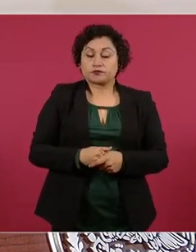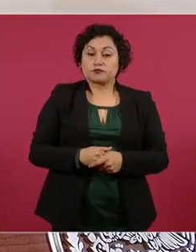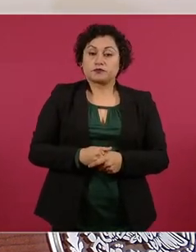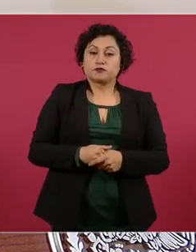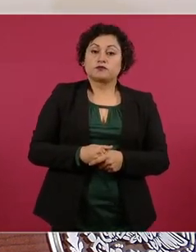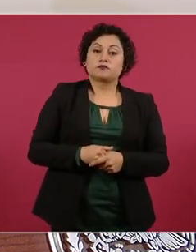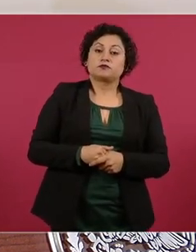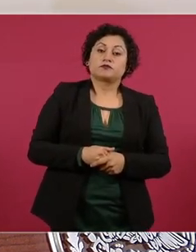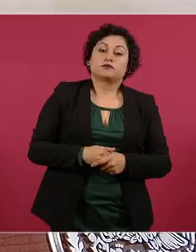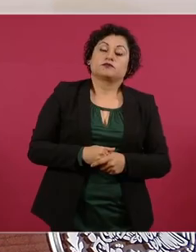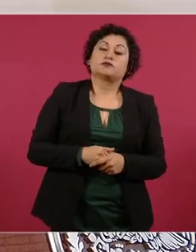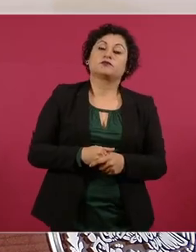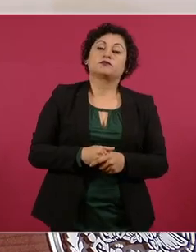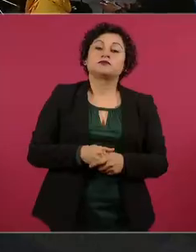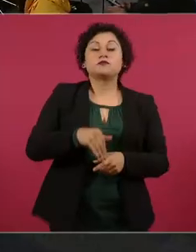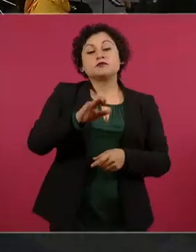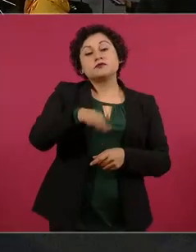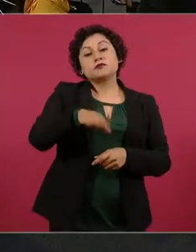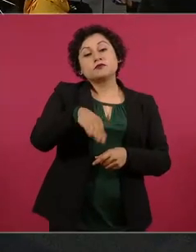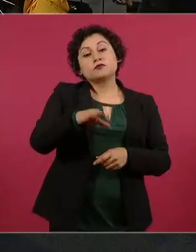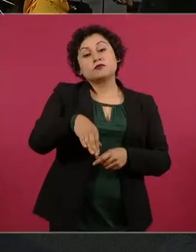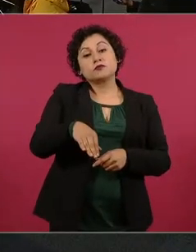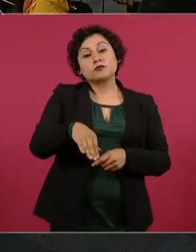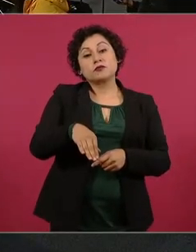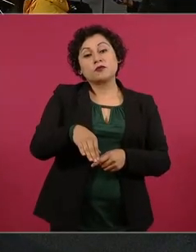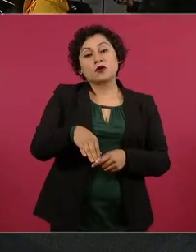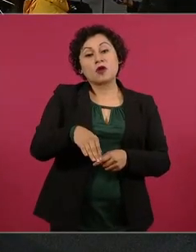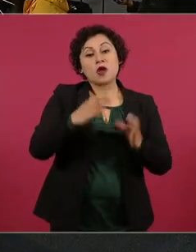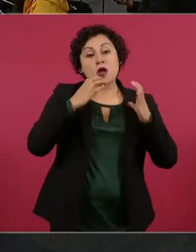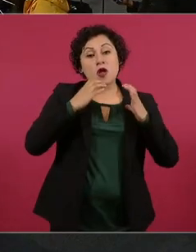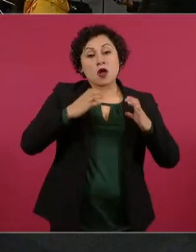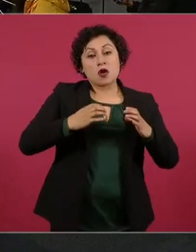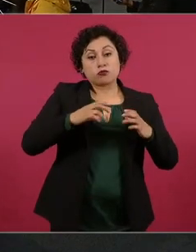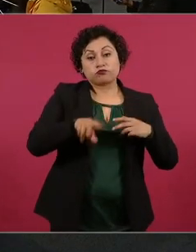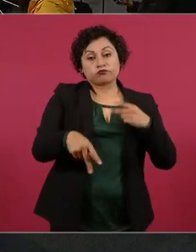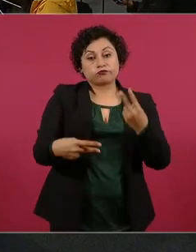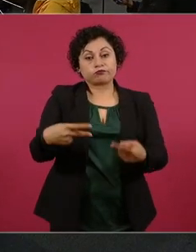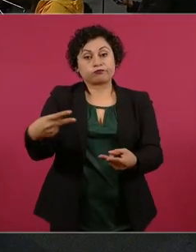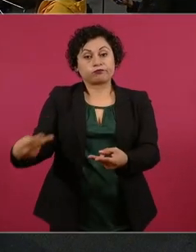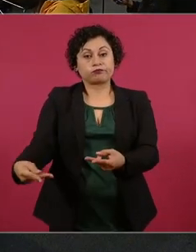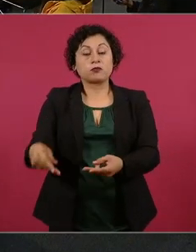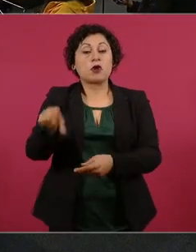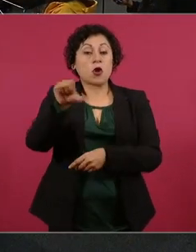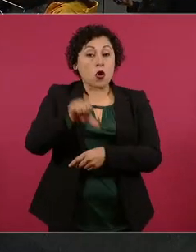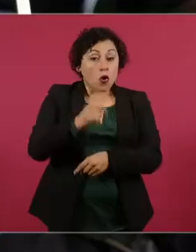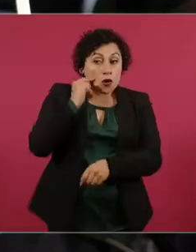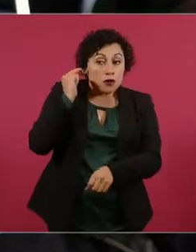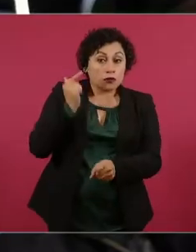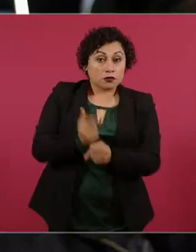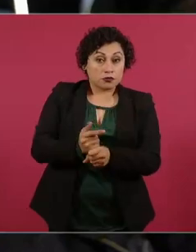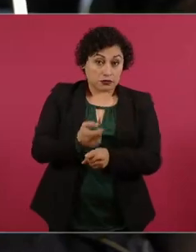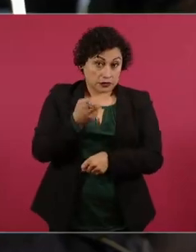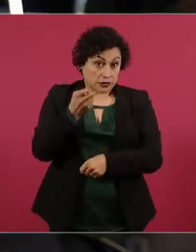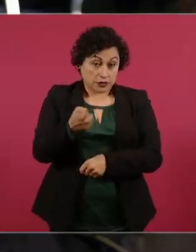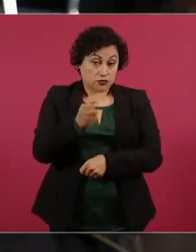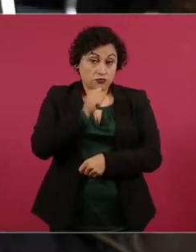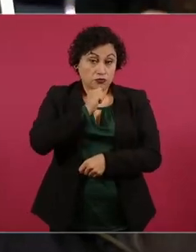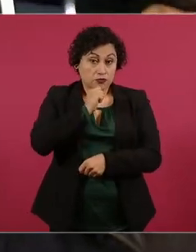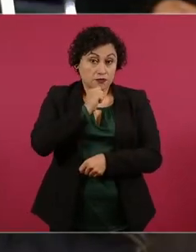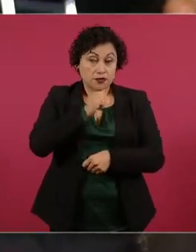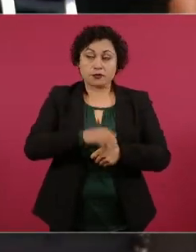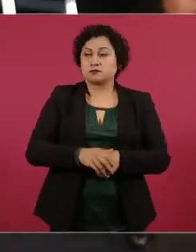Restos. Y de los cadáveres que se hallaron. 12 personas, sí. De los cadáveres que se hallaron hoy todavía no se tiene, todavía no se alcanzó todavía a